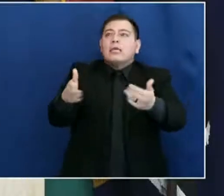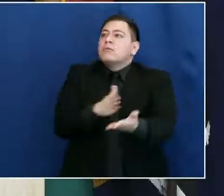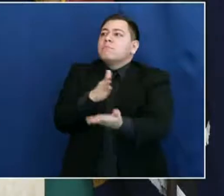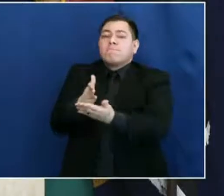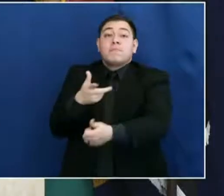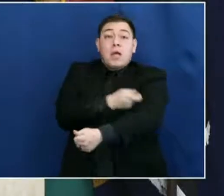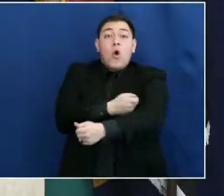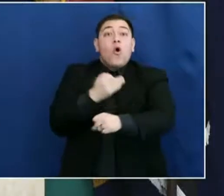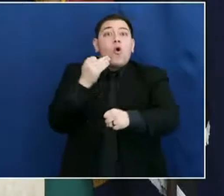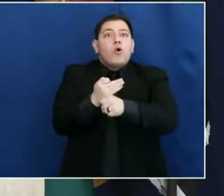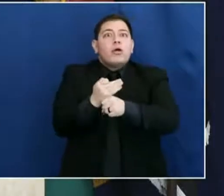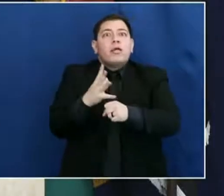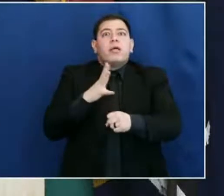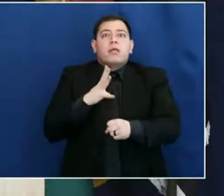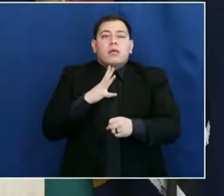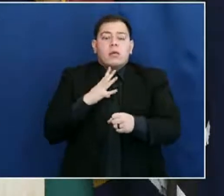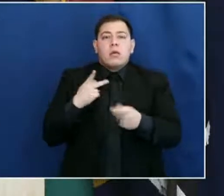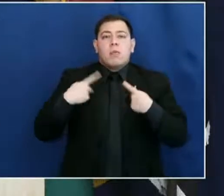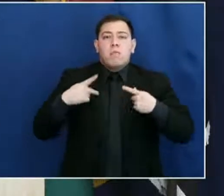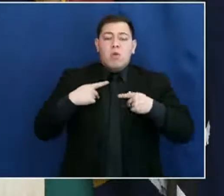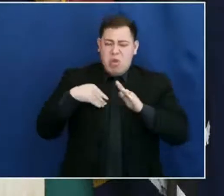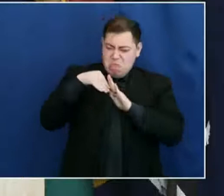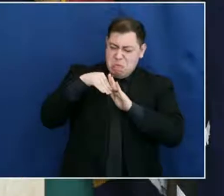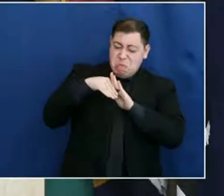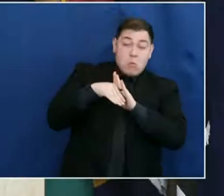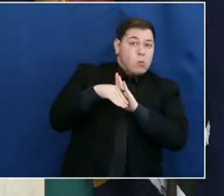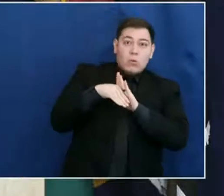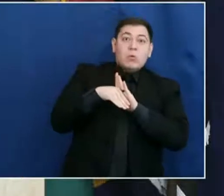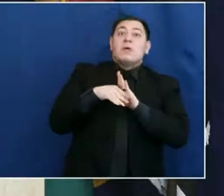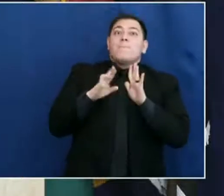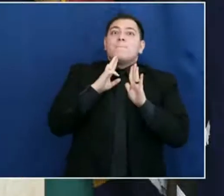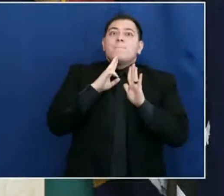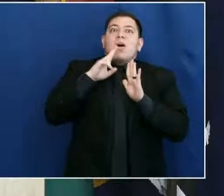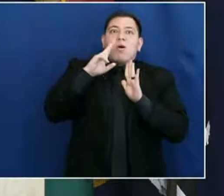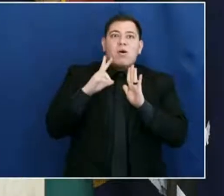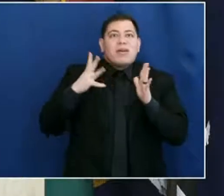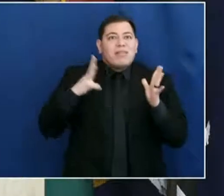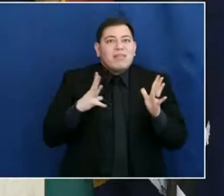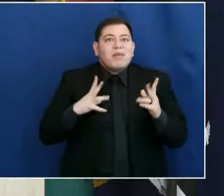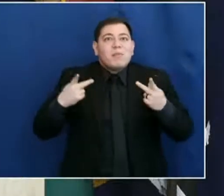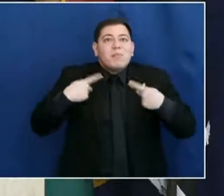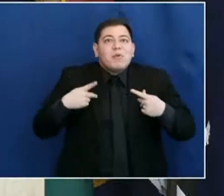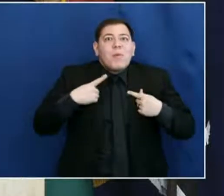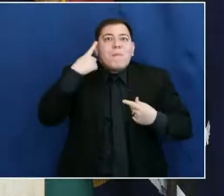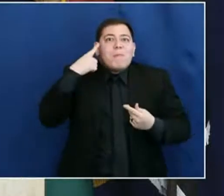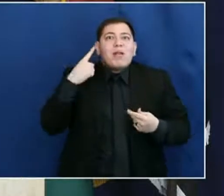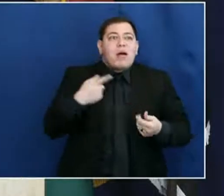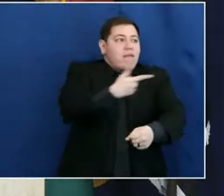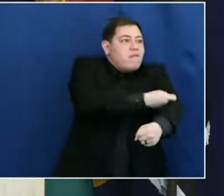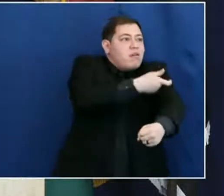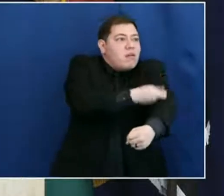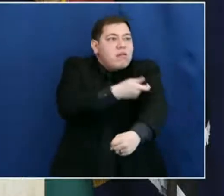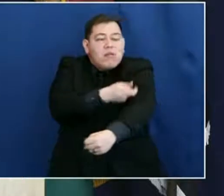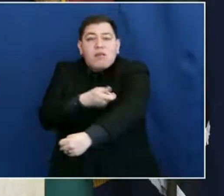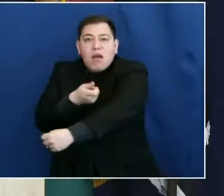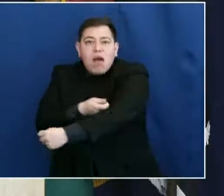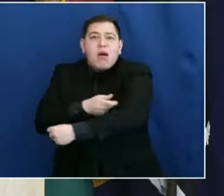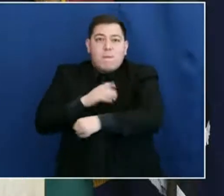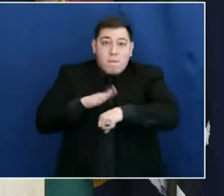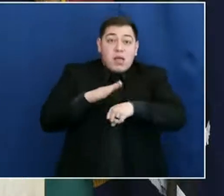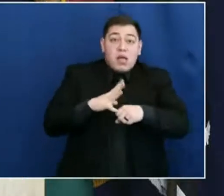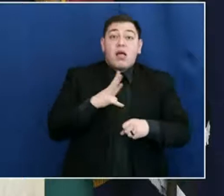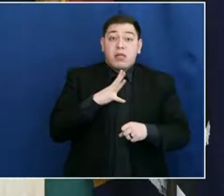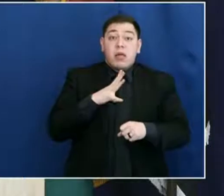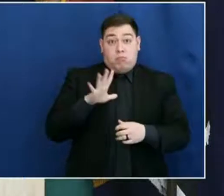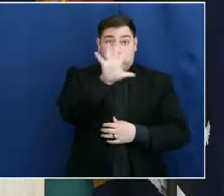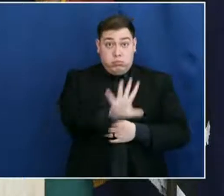casi 1.3 millones de dosis de la vacuna que se han administrado en nuestra región. Y estoy muy orgullosa que en la región del condado